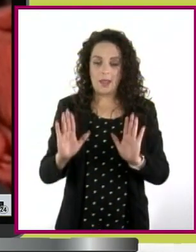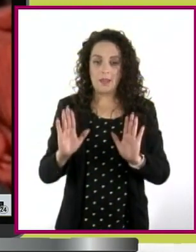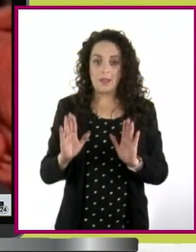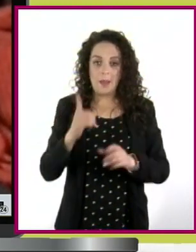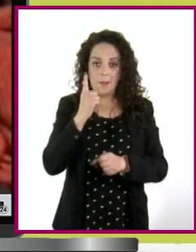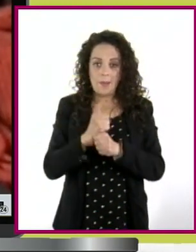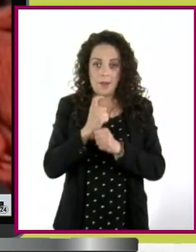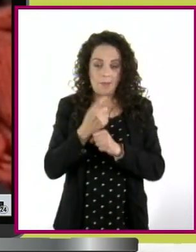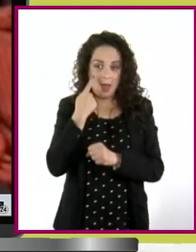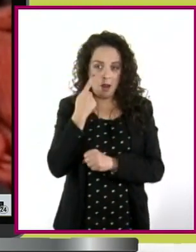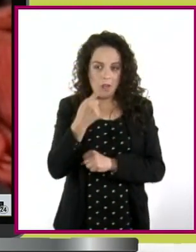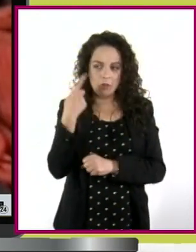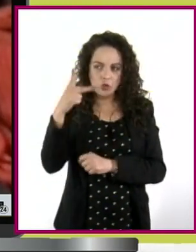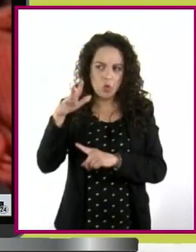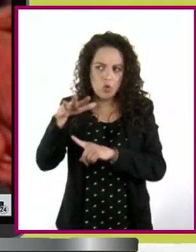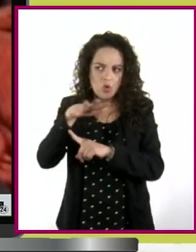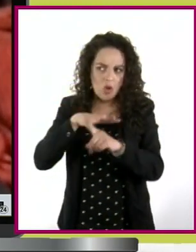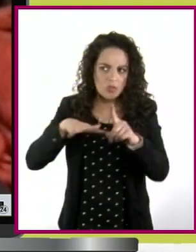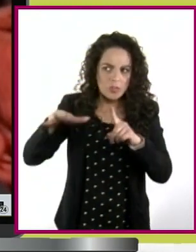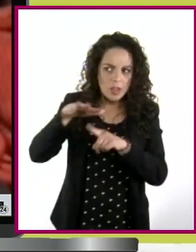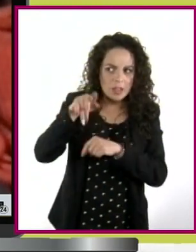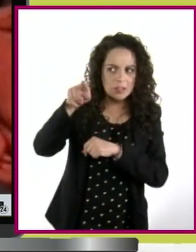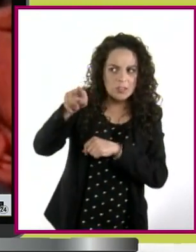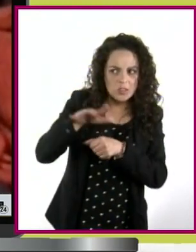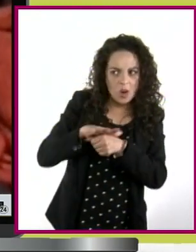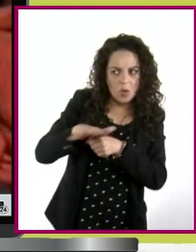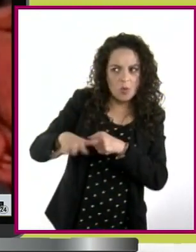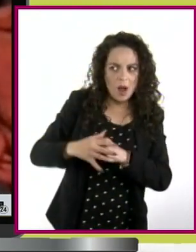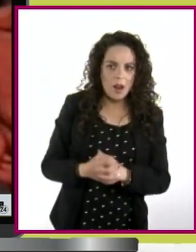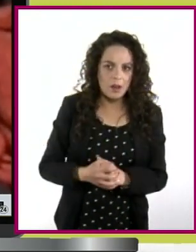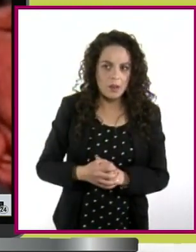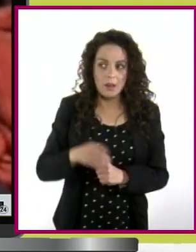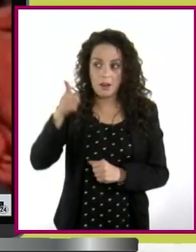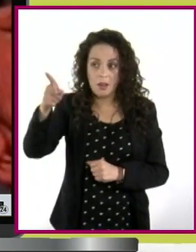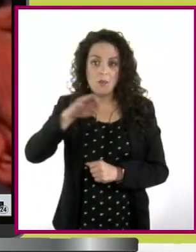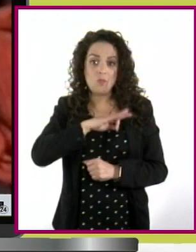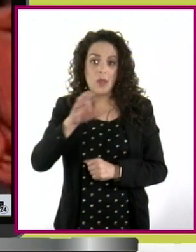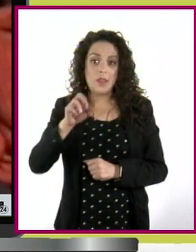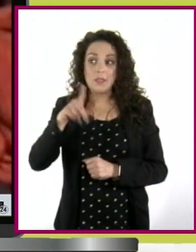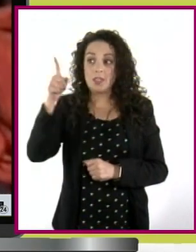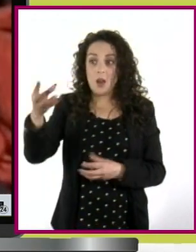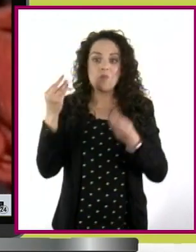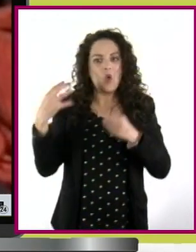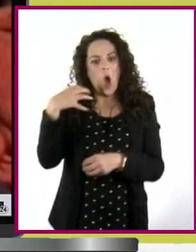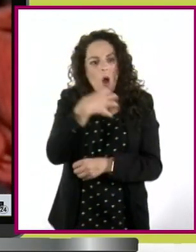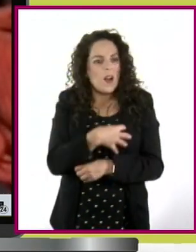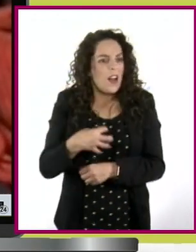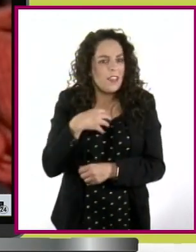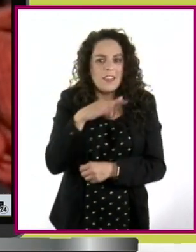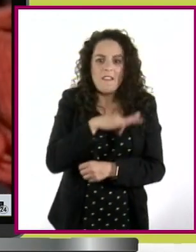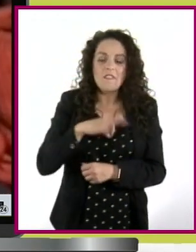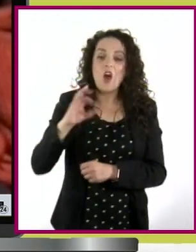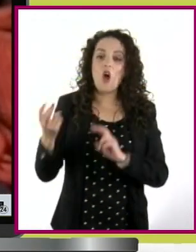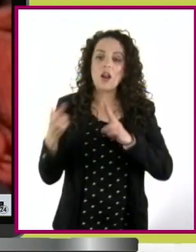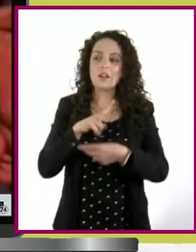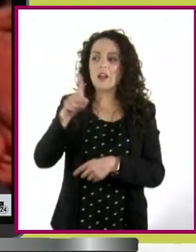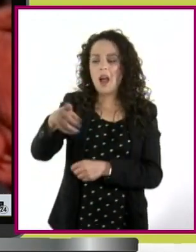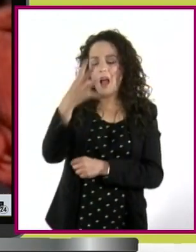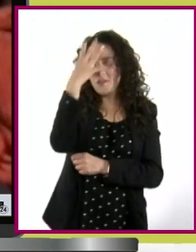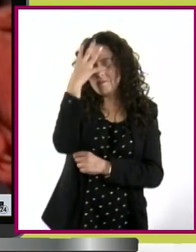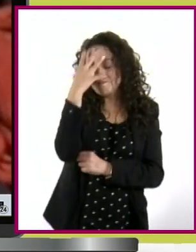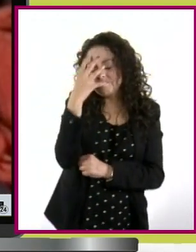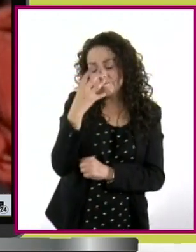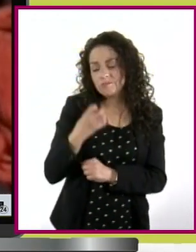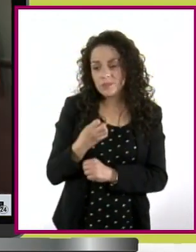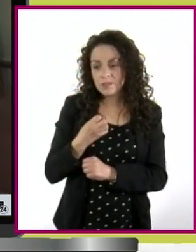el receptor, ¿sí? También el receptor puede estar extremadamente feliz o extremadamente triste. El receptor